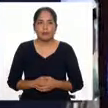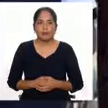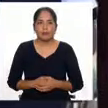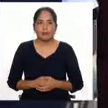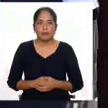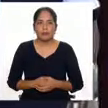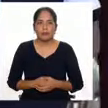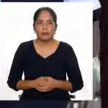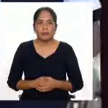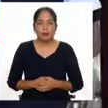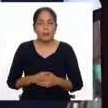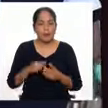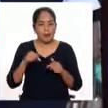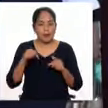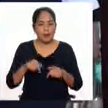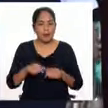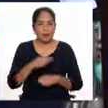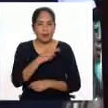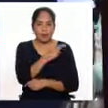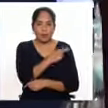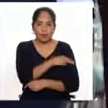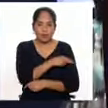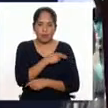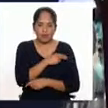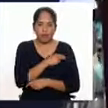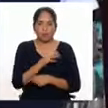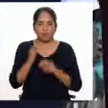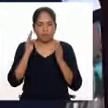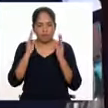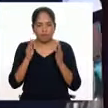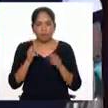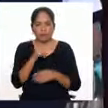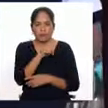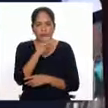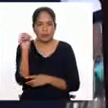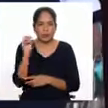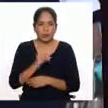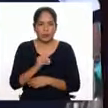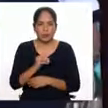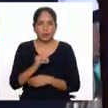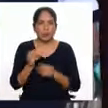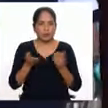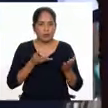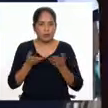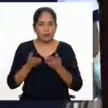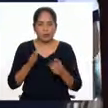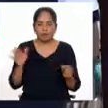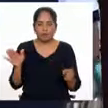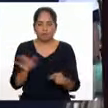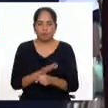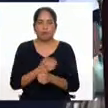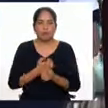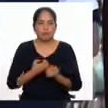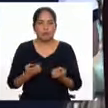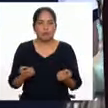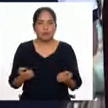los especialistas para que este hospital pueda rendir al 100% con todo el equipamiento que tiene.